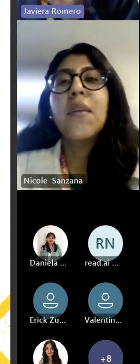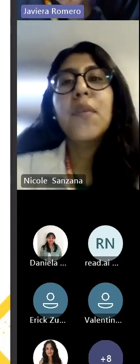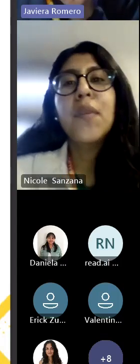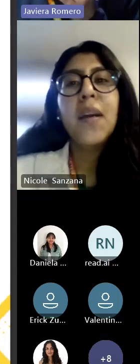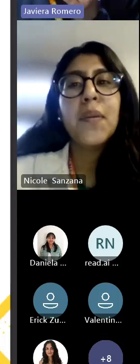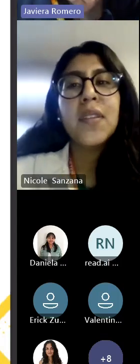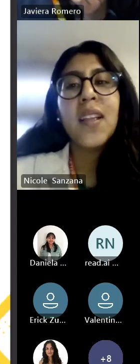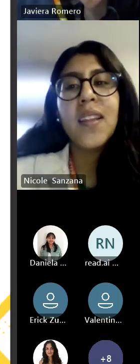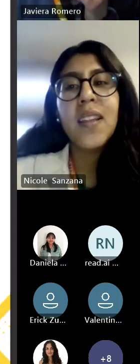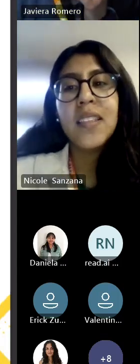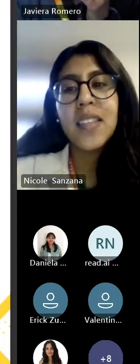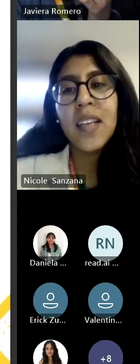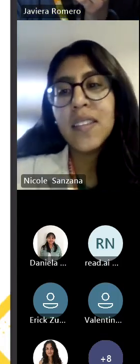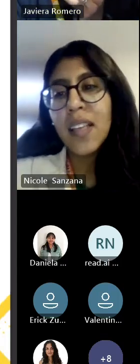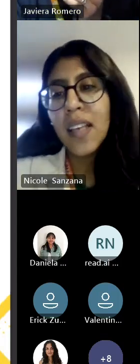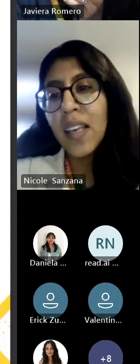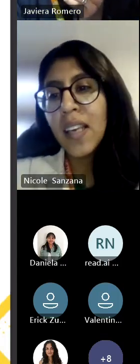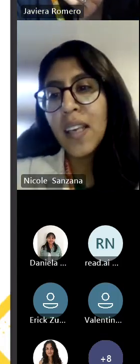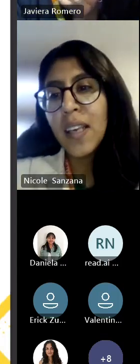¿Sí?